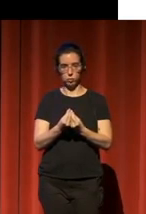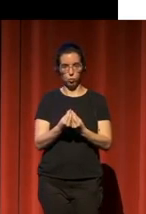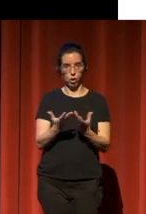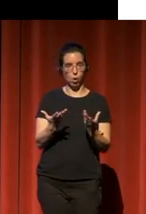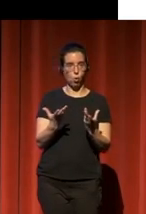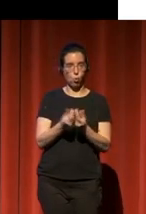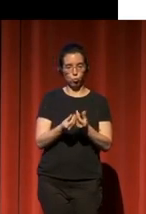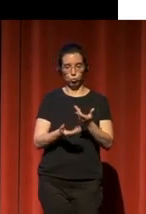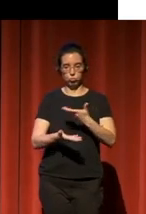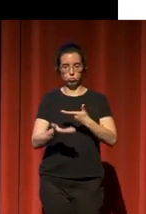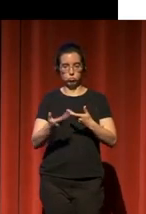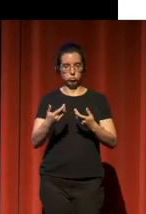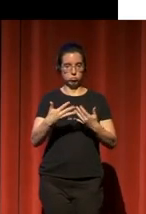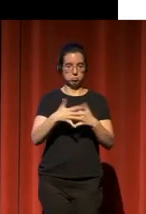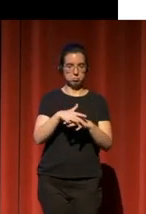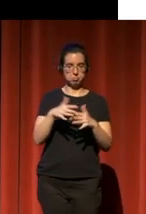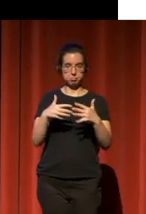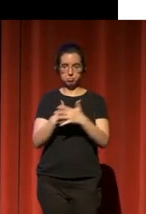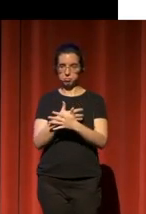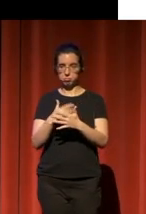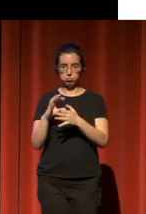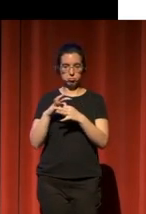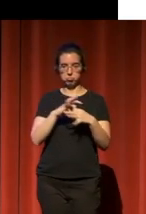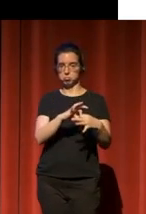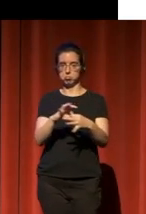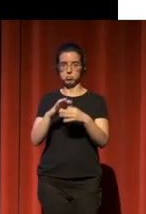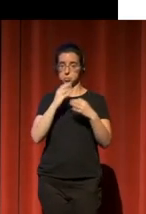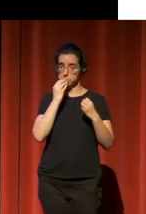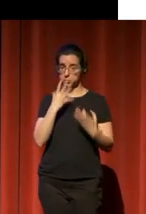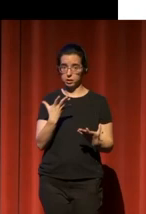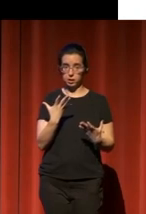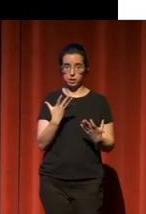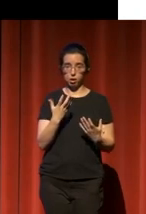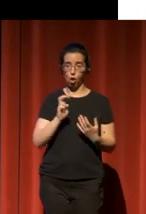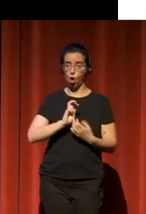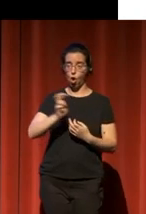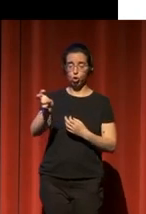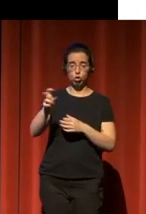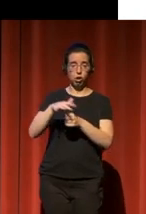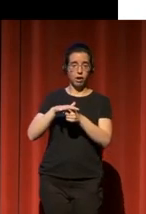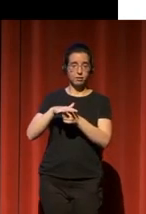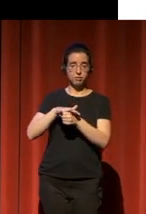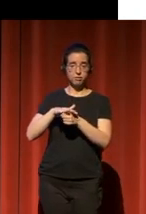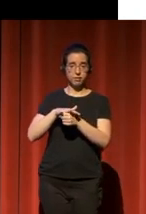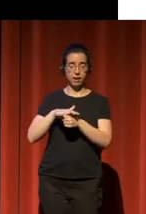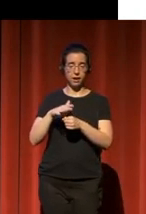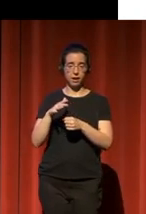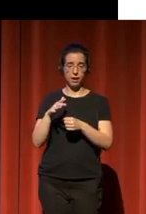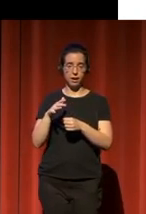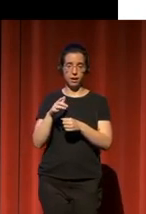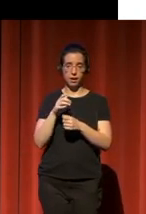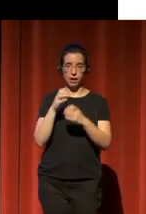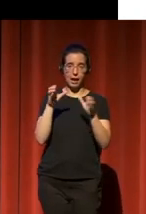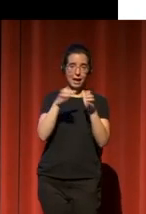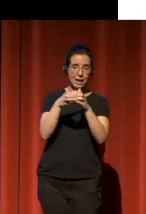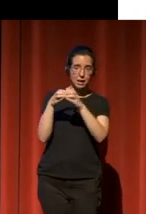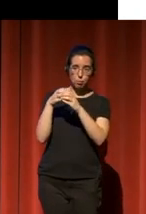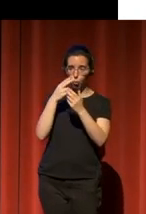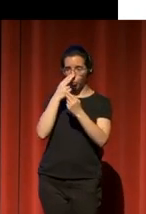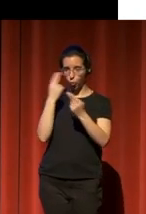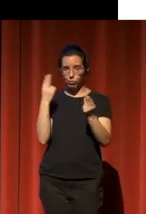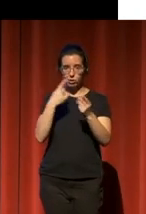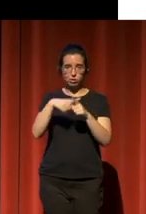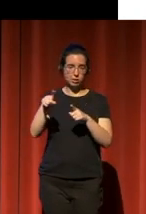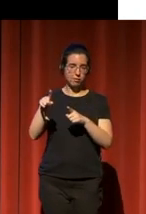más ah armoniosa que en otras esferas de en otros equipamientos públicos otras esferas